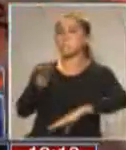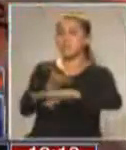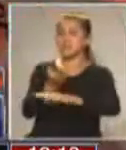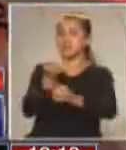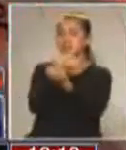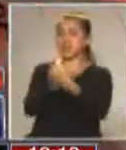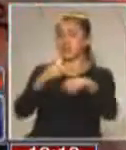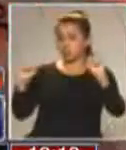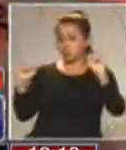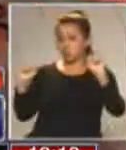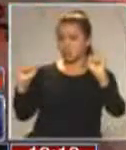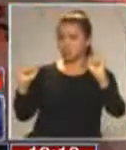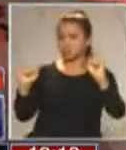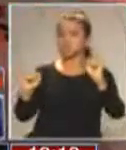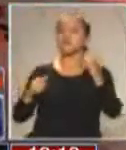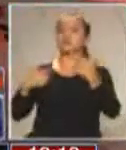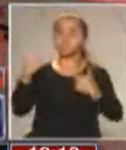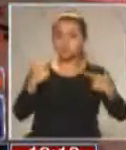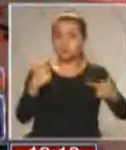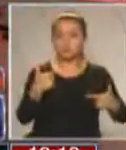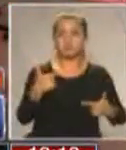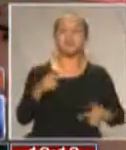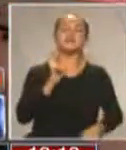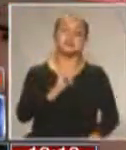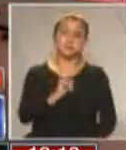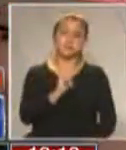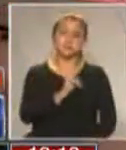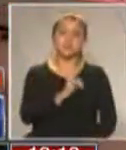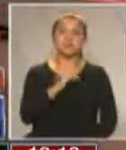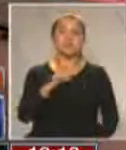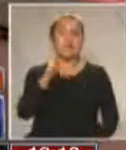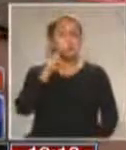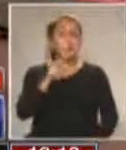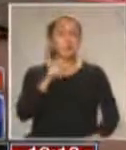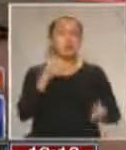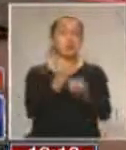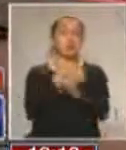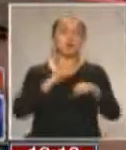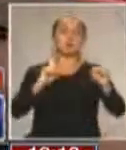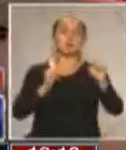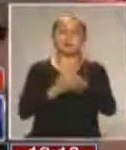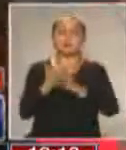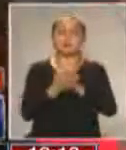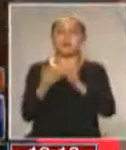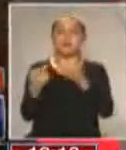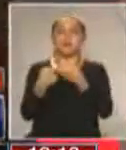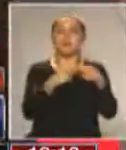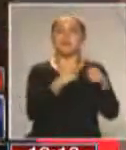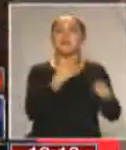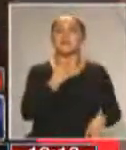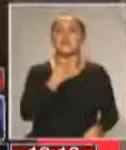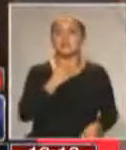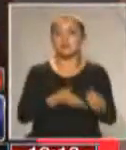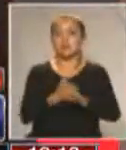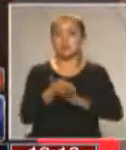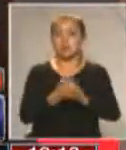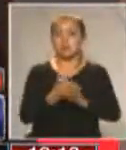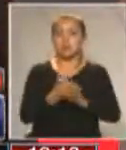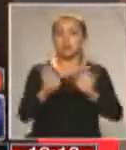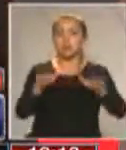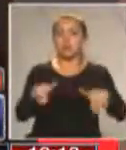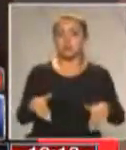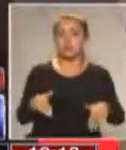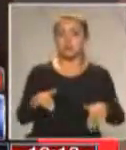a Sebastián Dávalos? En política, lamentablemente, sí es así. Hemos visto renuncias por casos de conflictos de interés, como por ejemplo pasó con